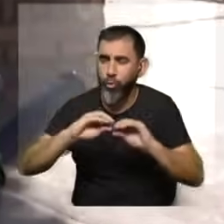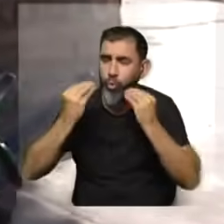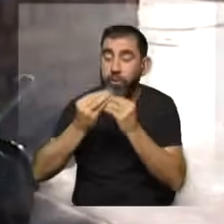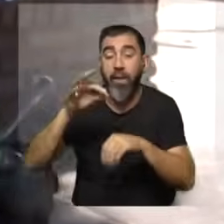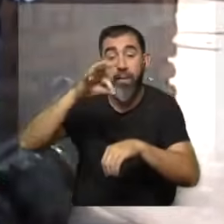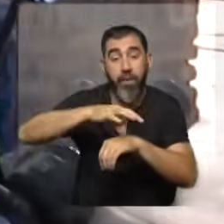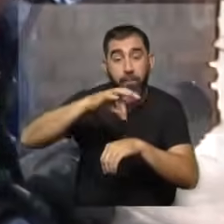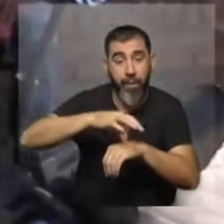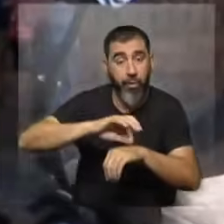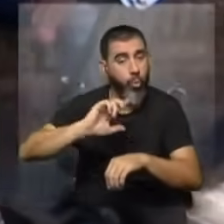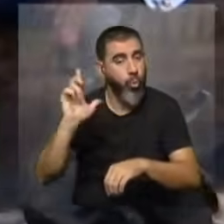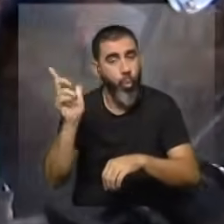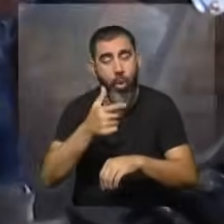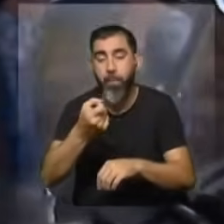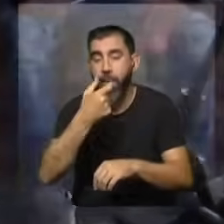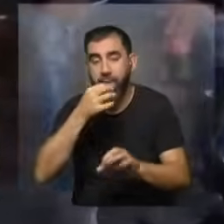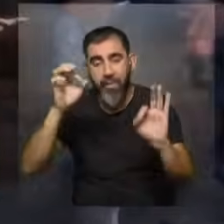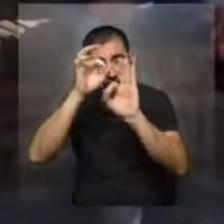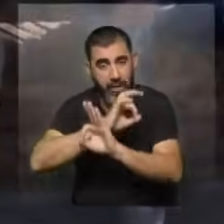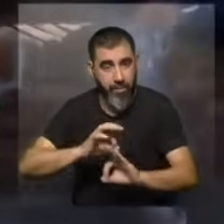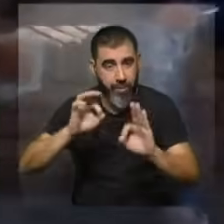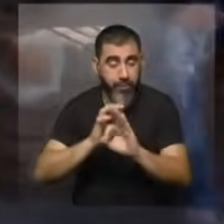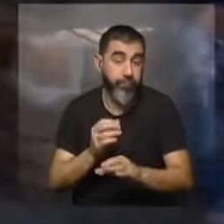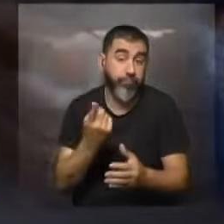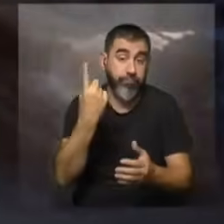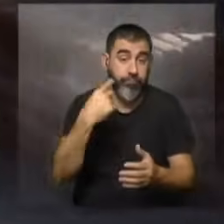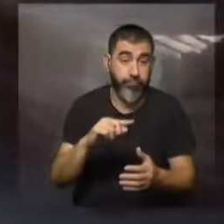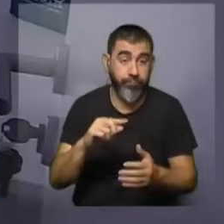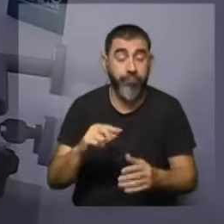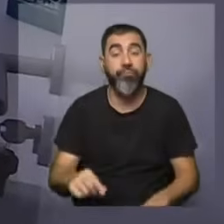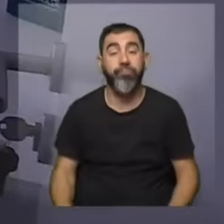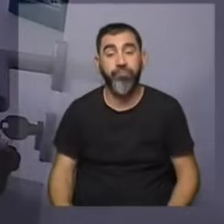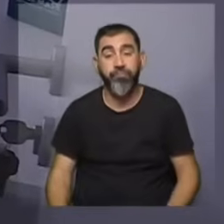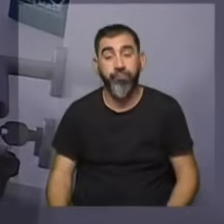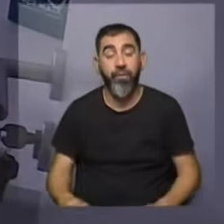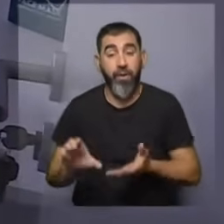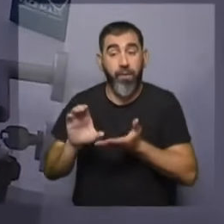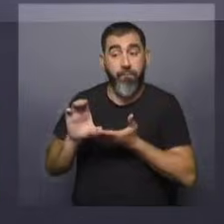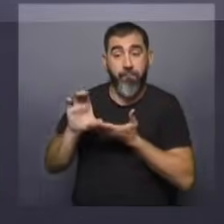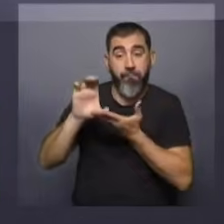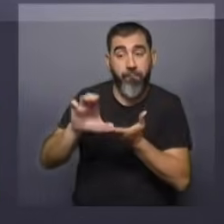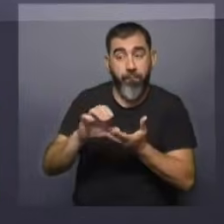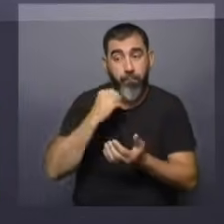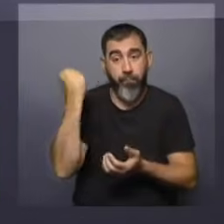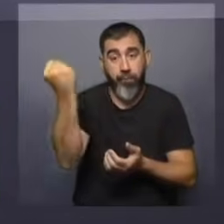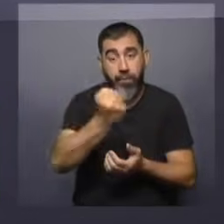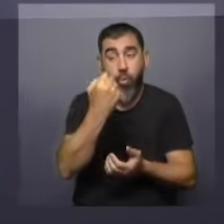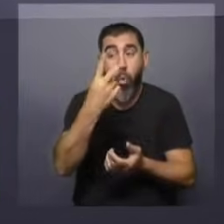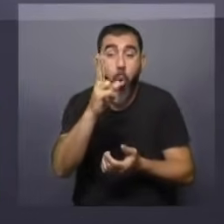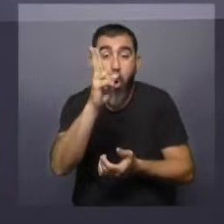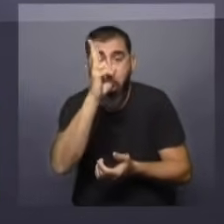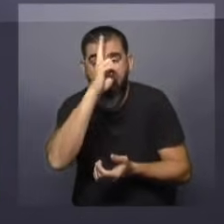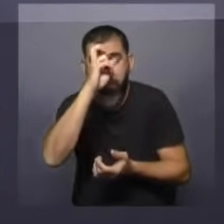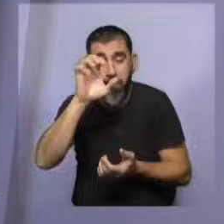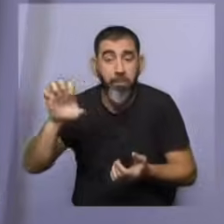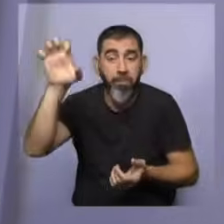médicos necesari no hay medicamentos entonces digo de alguna manera una inversión tan fuerte en un hospital en